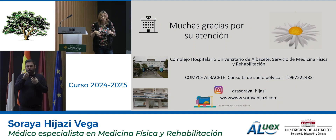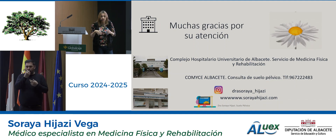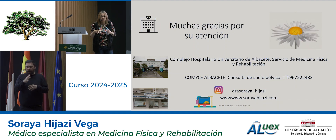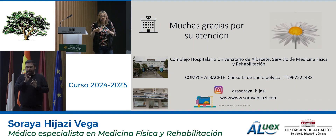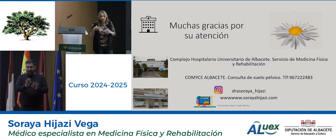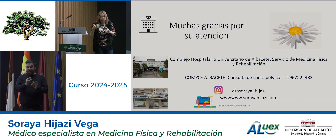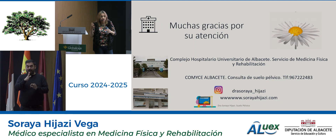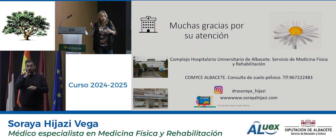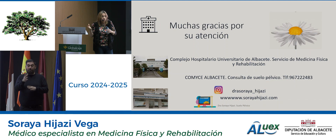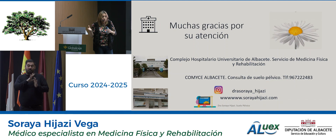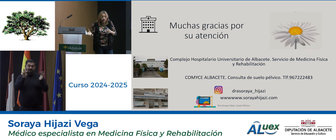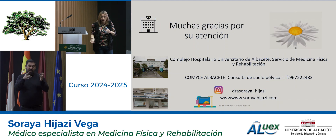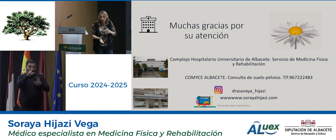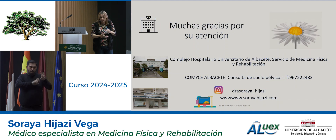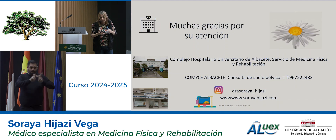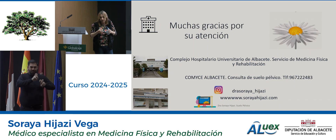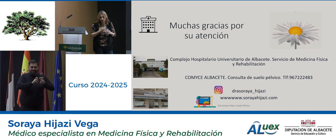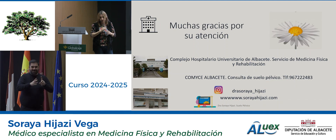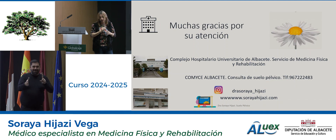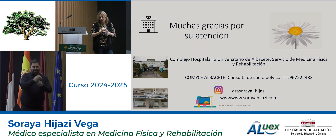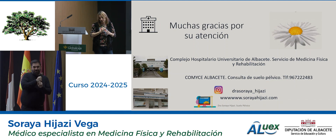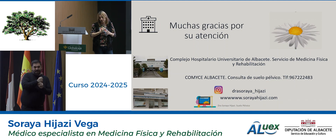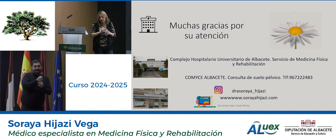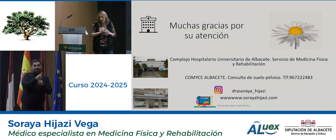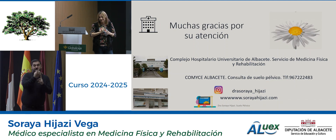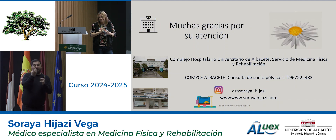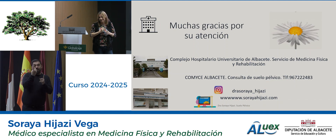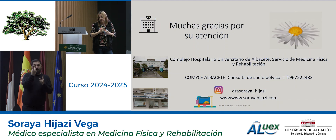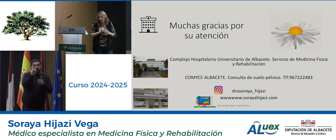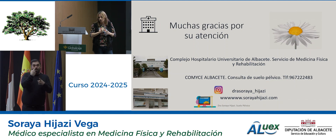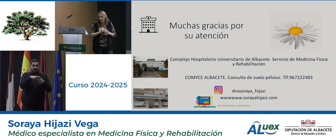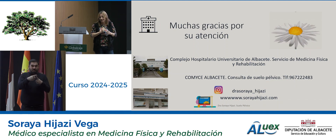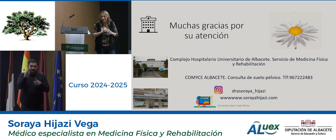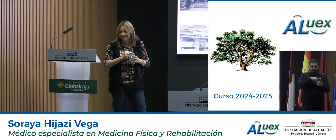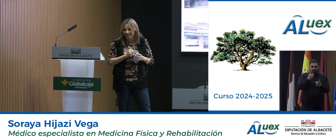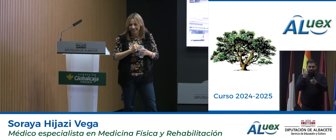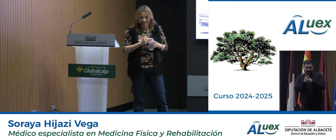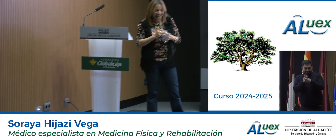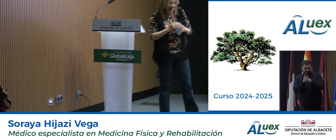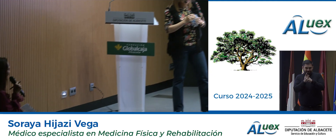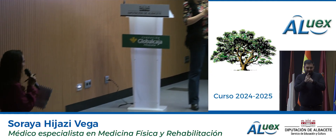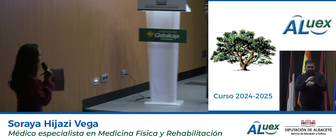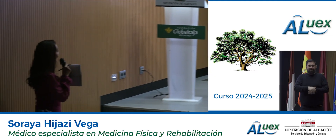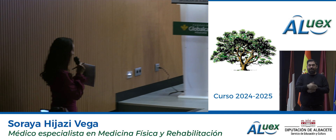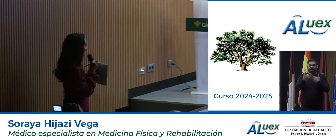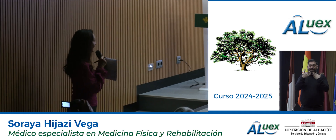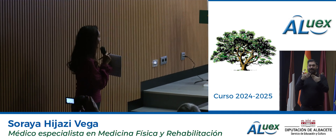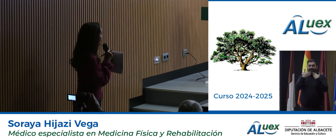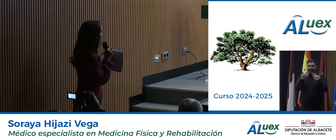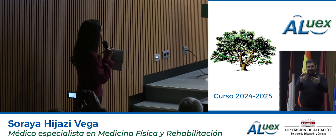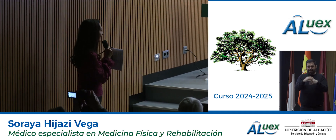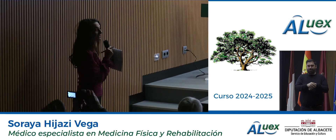podemos encontrar una cosa y la contraria. Entonces, bueno, pues para eso está. Muchísimas gracias, Soraya.